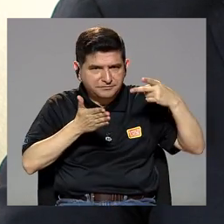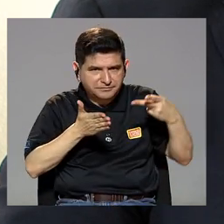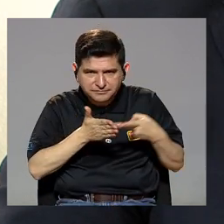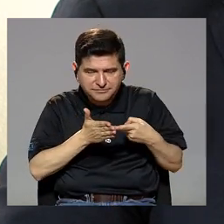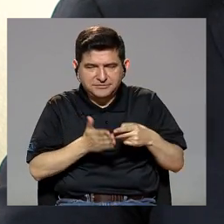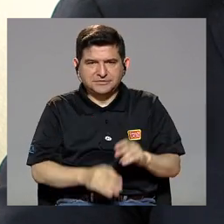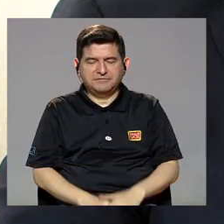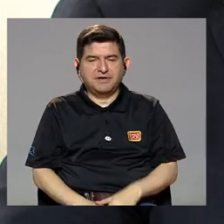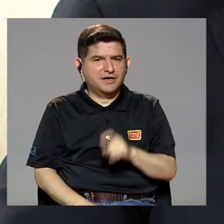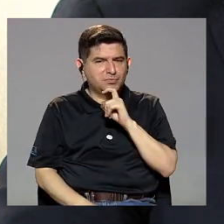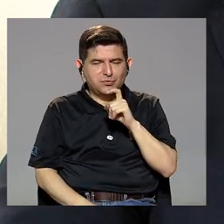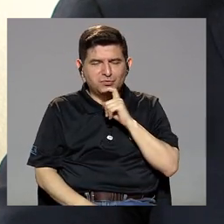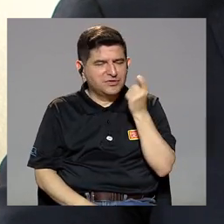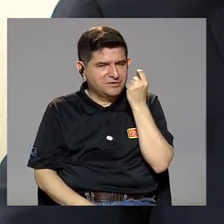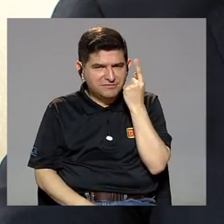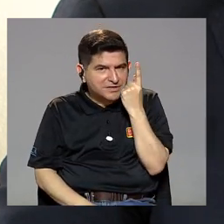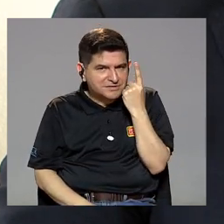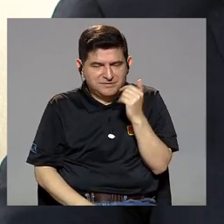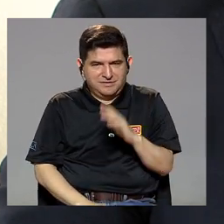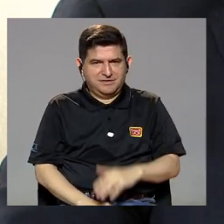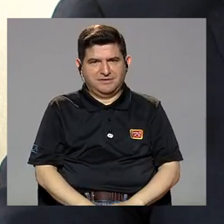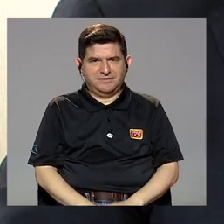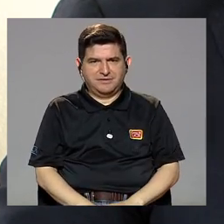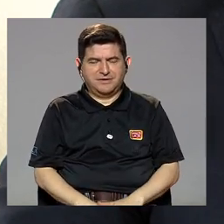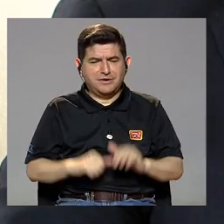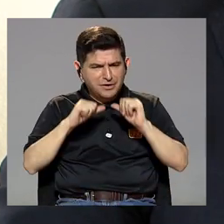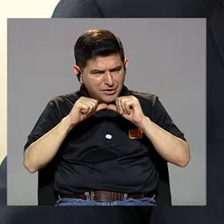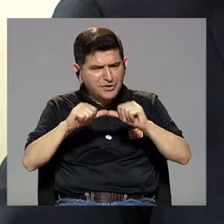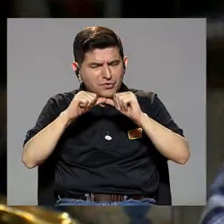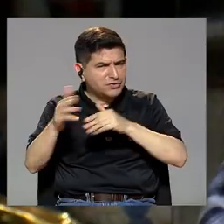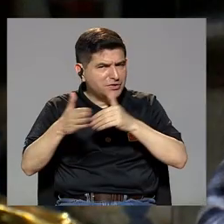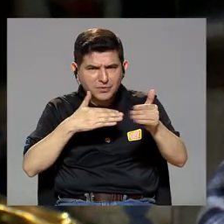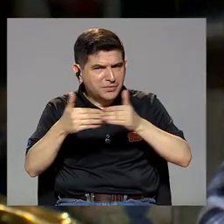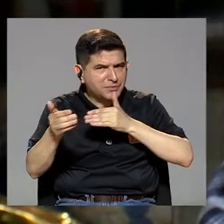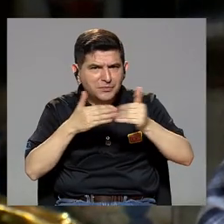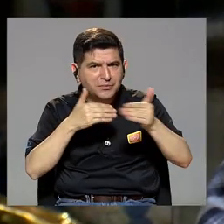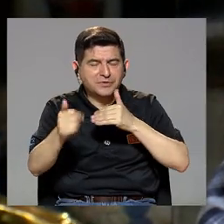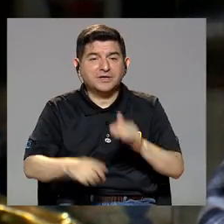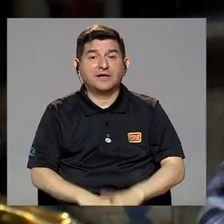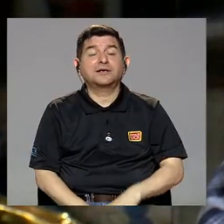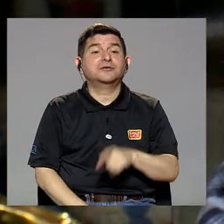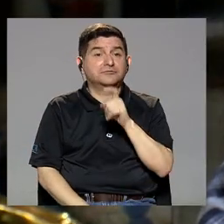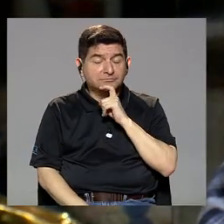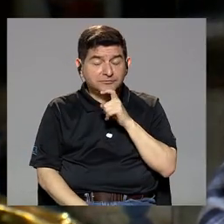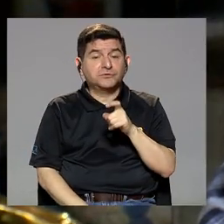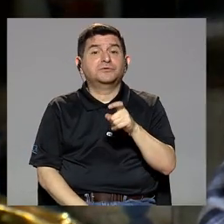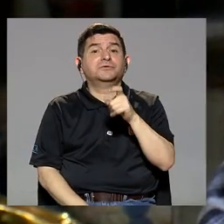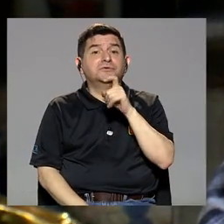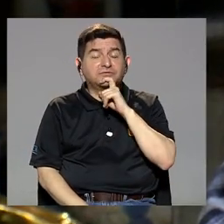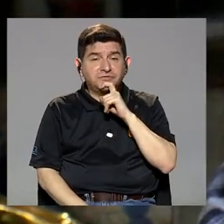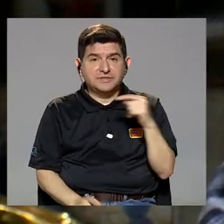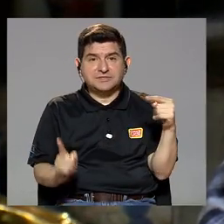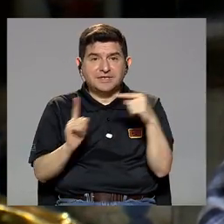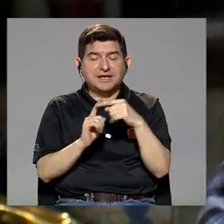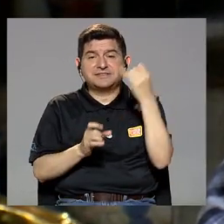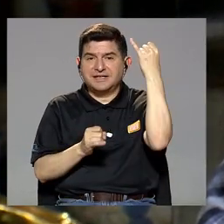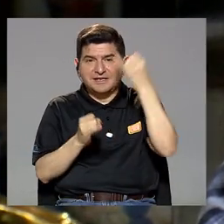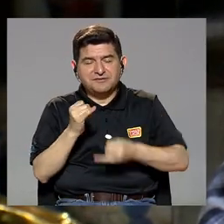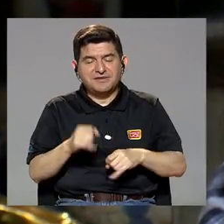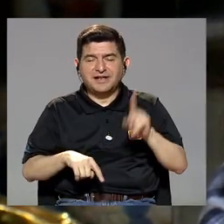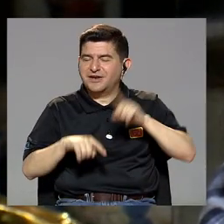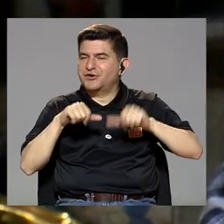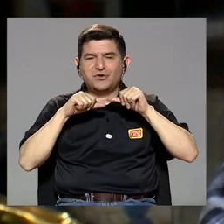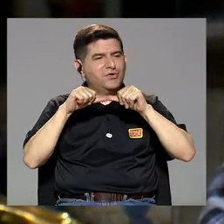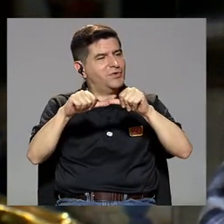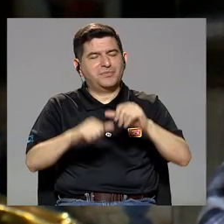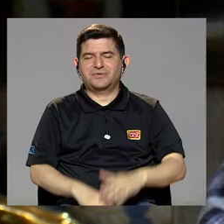difícil de entender que subsistieron a pesar de todo nos costó mucho hasta que nos ahogaron al